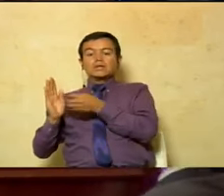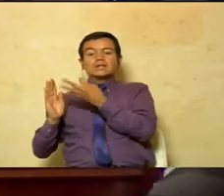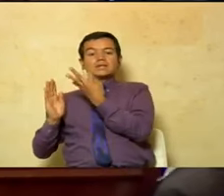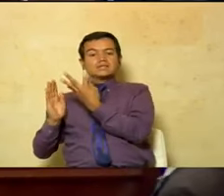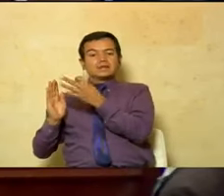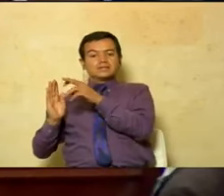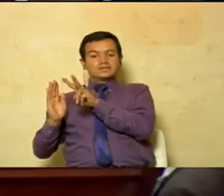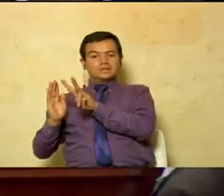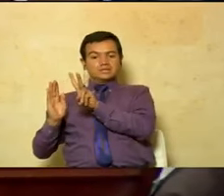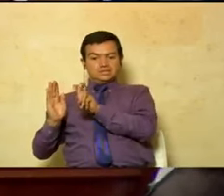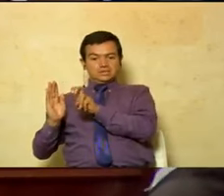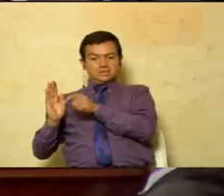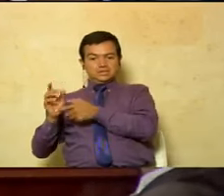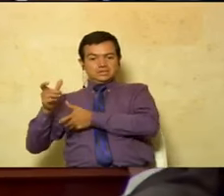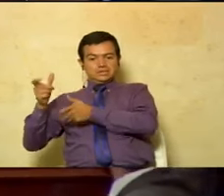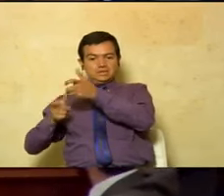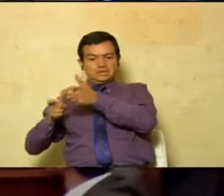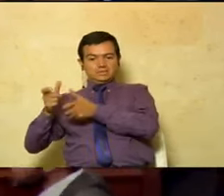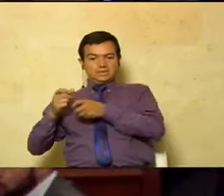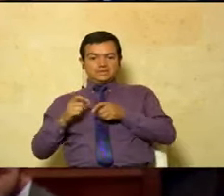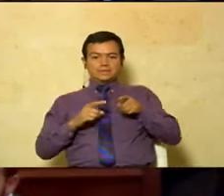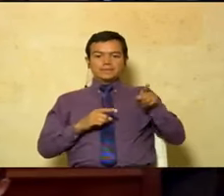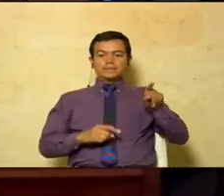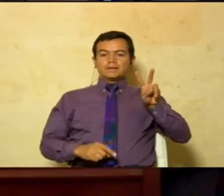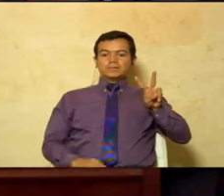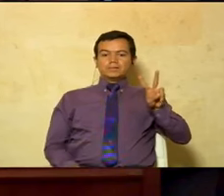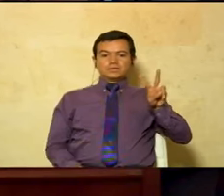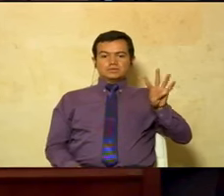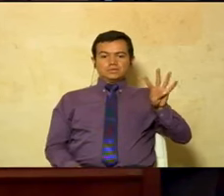3277 cámara 2427